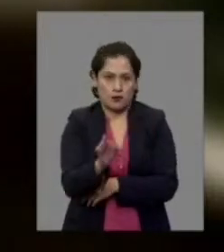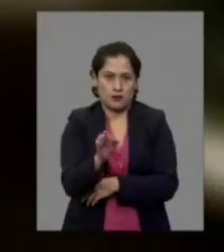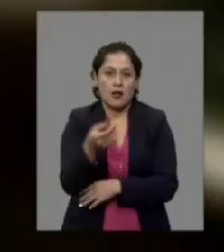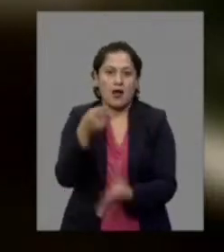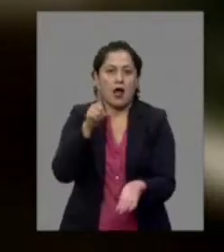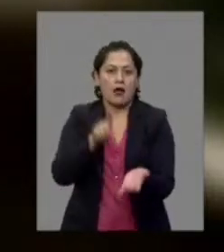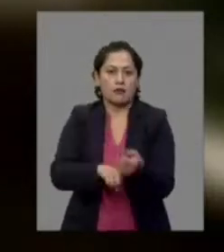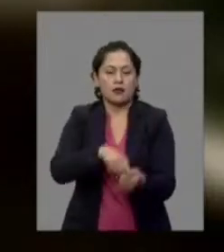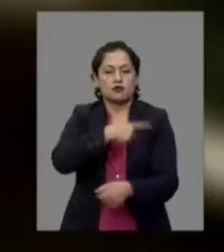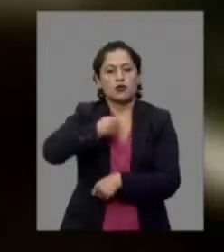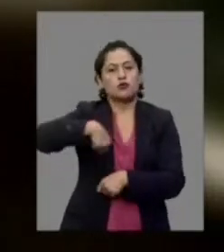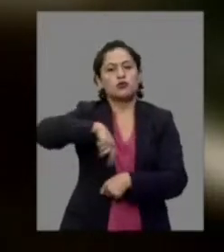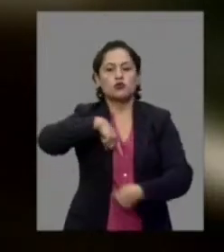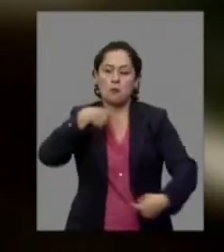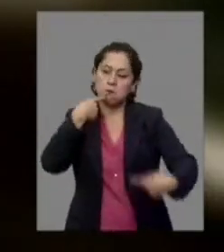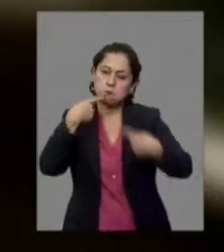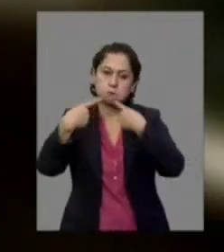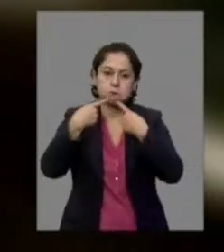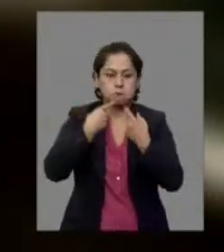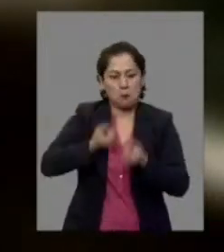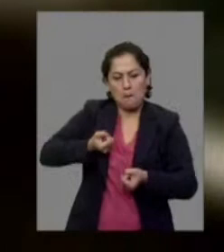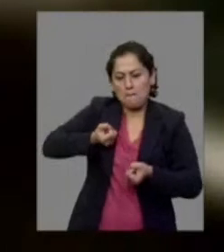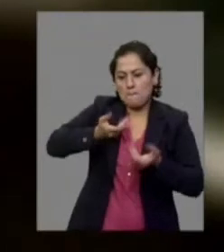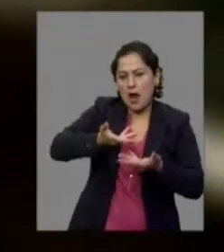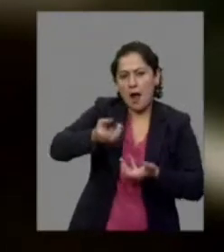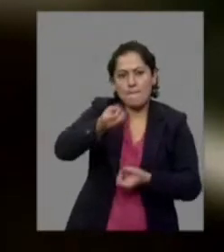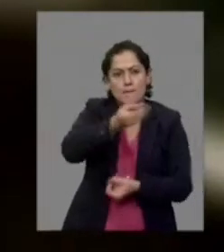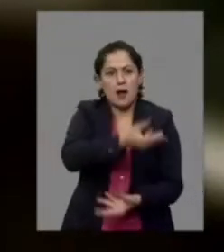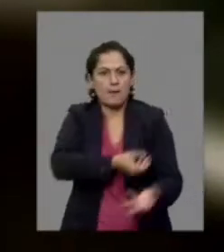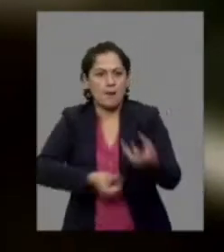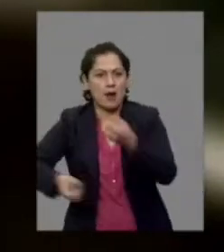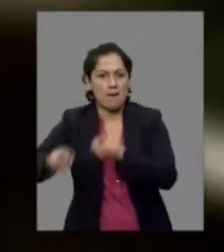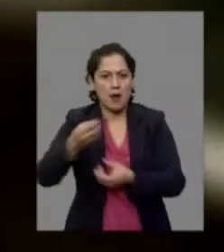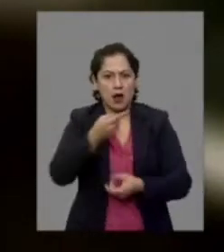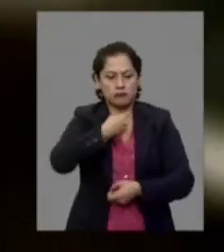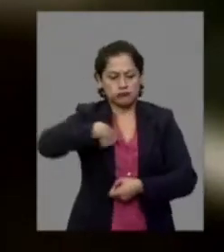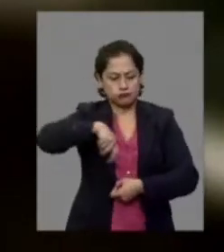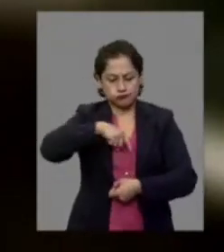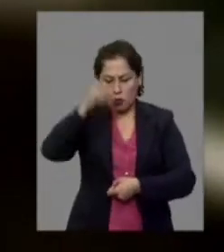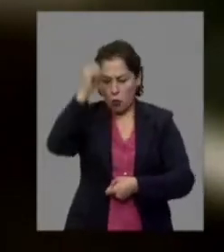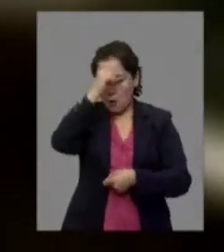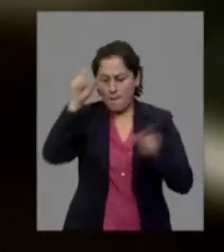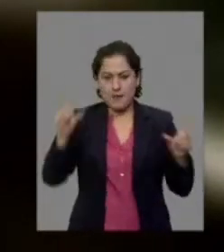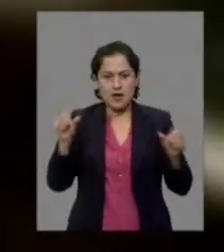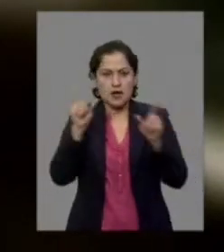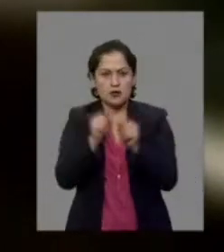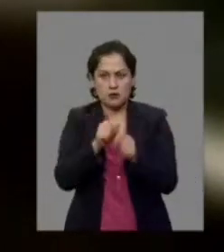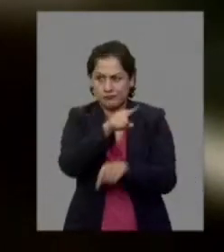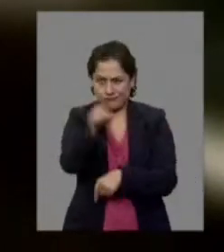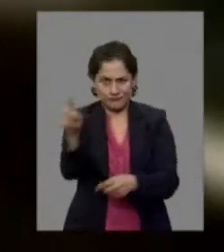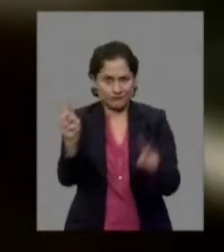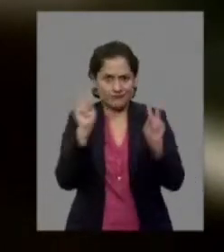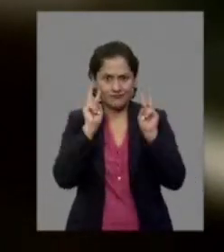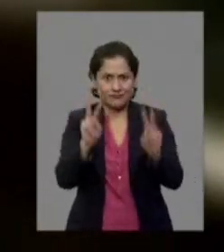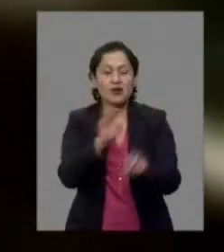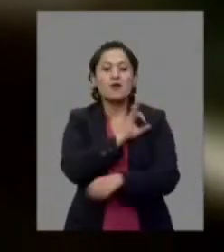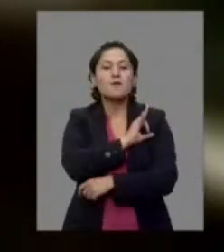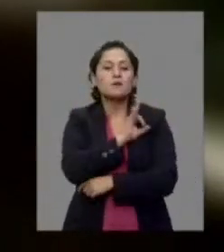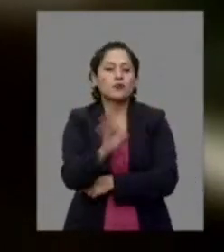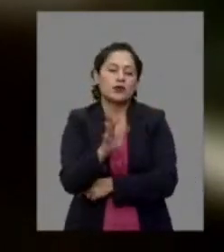la vista de todos los argumentos que sostienen nuestras conclusiones. Ese sería mi mensaje final y